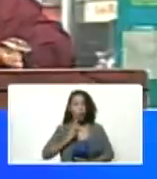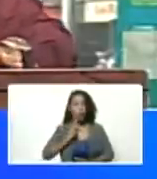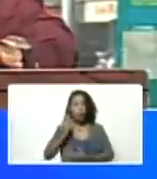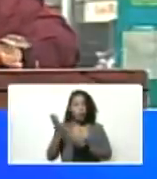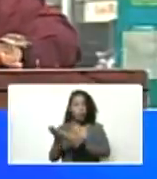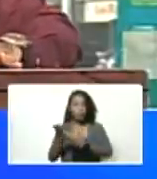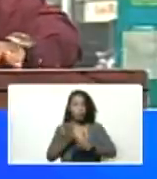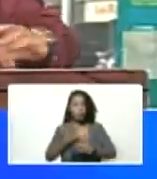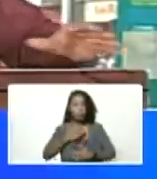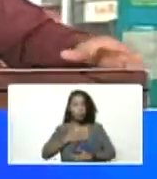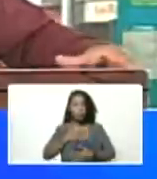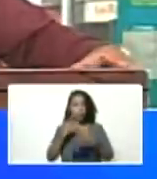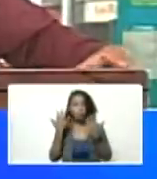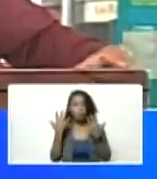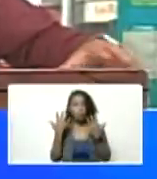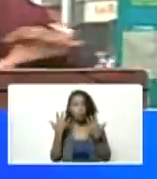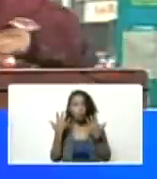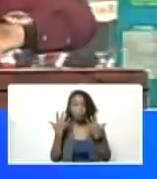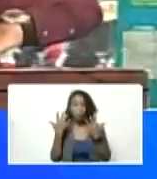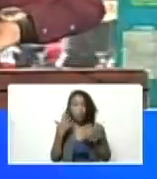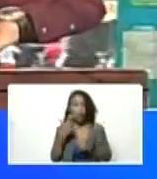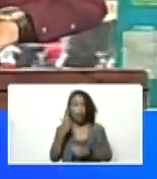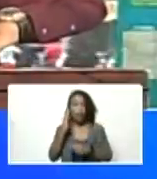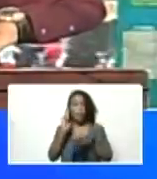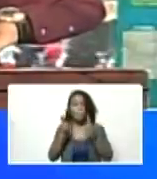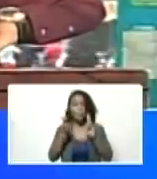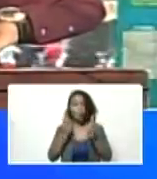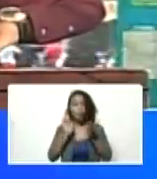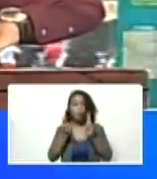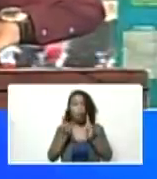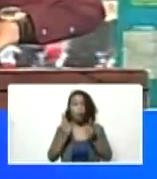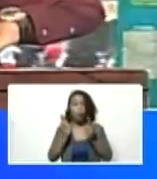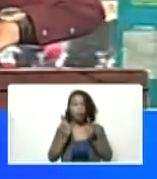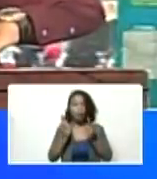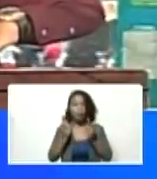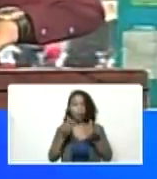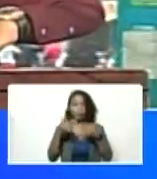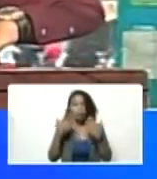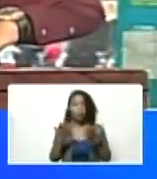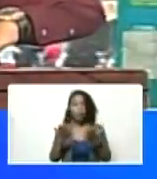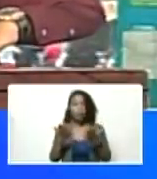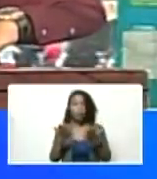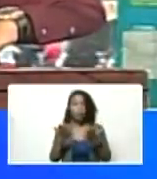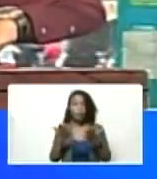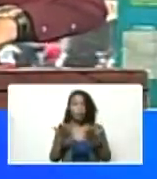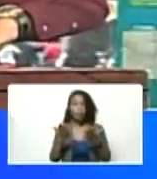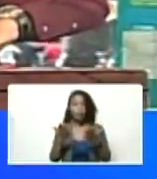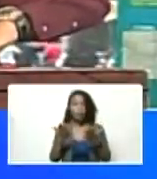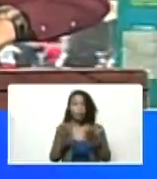recibí en mis manos las pistolas que